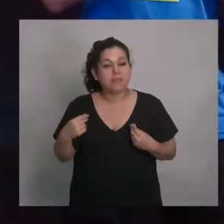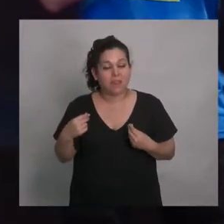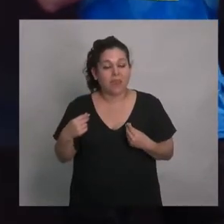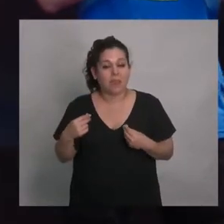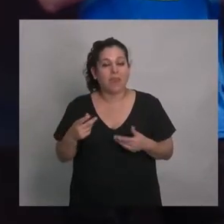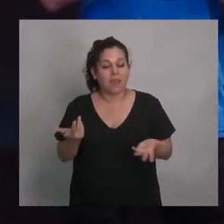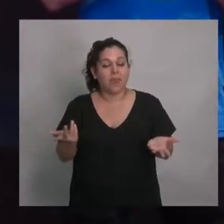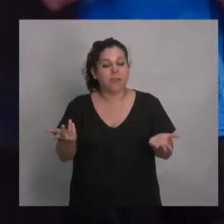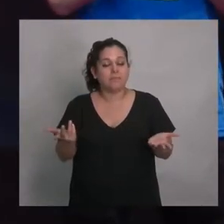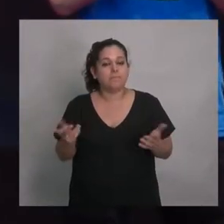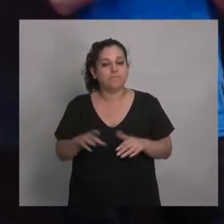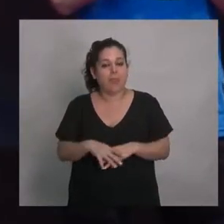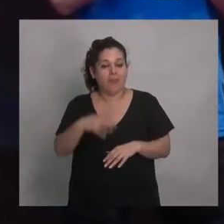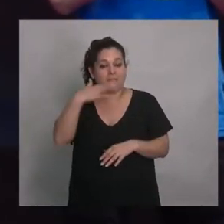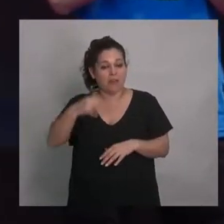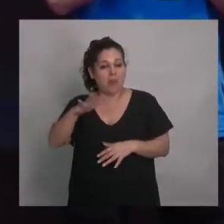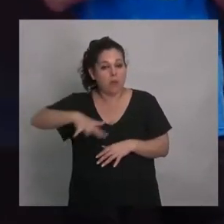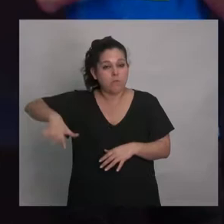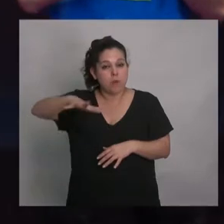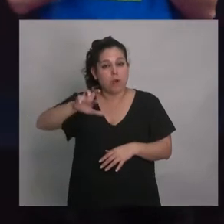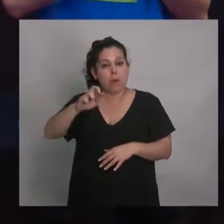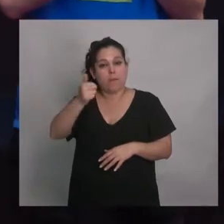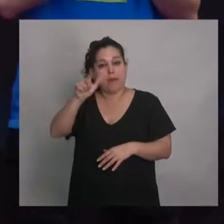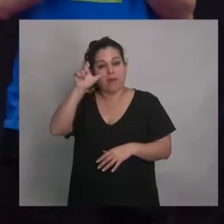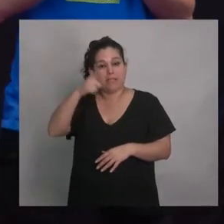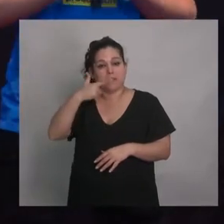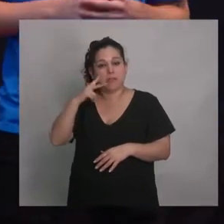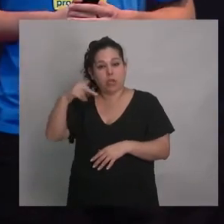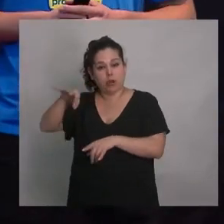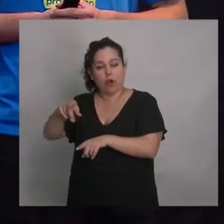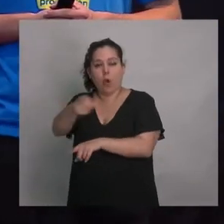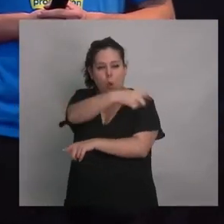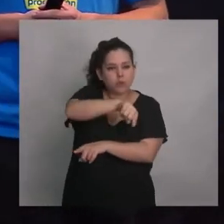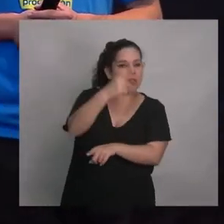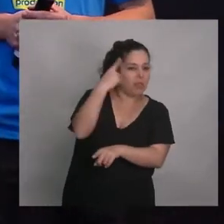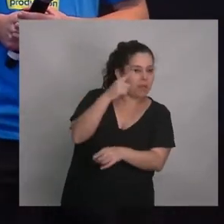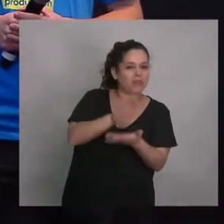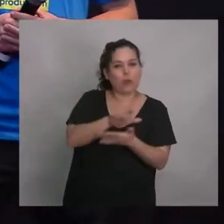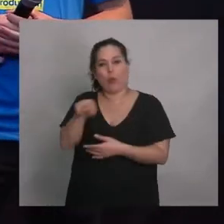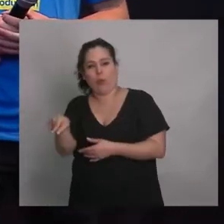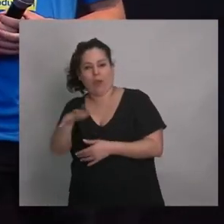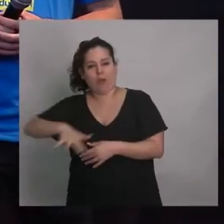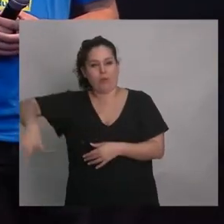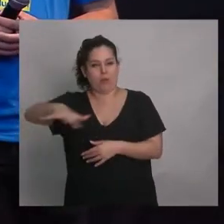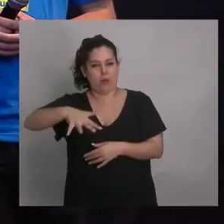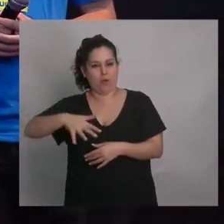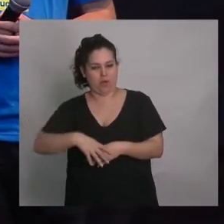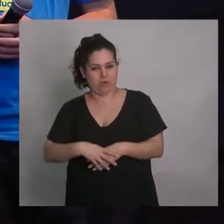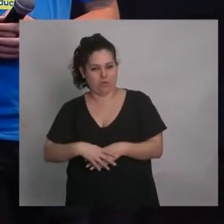mí es el pueblo palestino en que están pensando los cuales señas